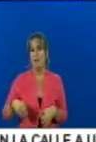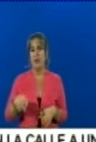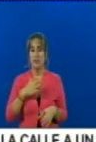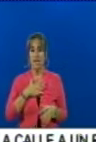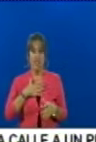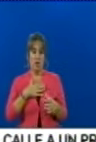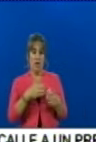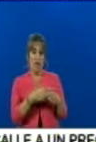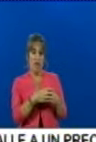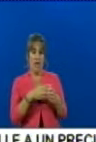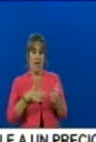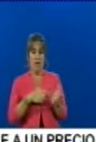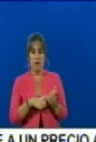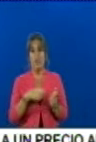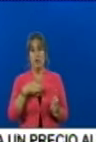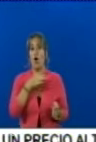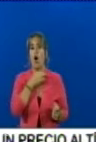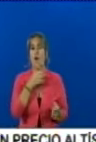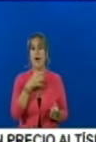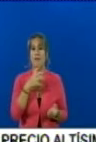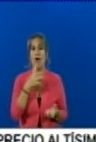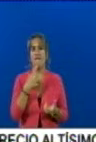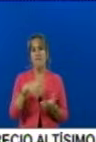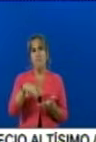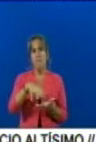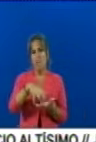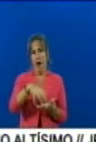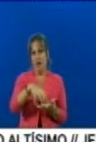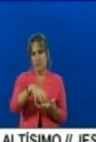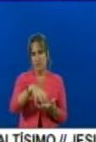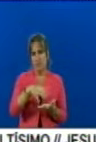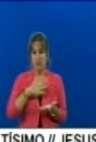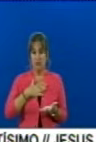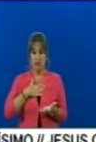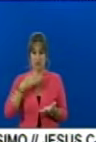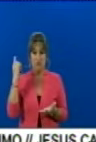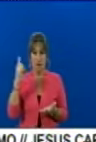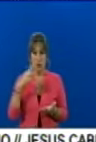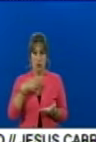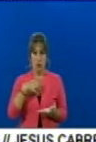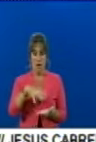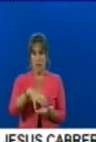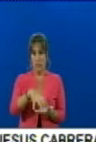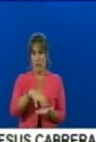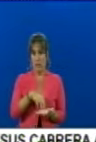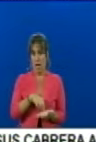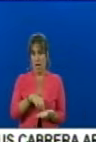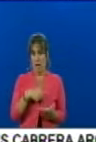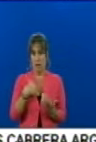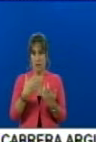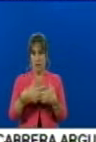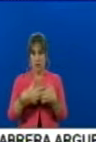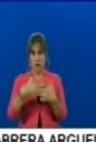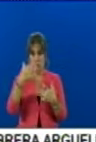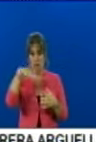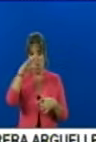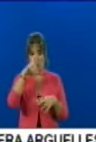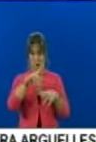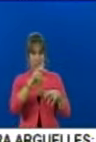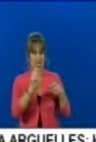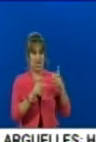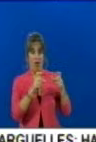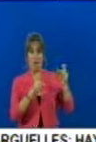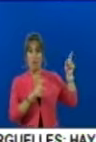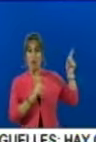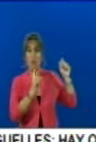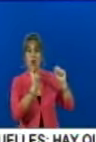locales, fundamentalmente, por ejemplo, la maicena, que es un producto nacional producido aquí en Cuba, Cienfuegos. Nosotros